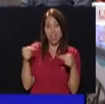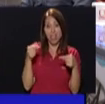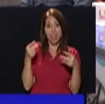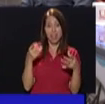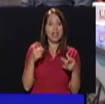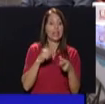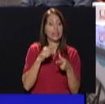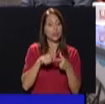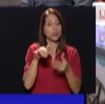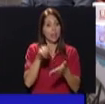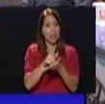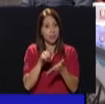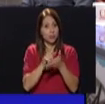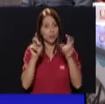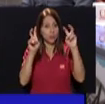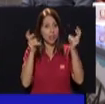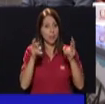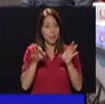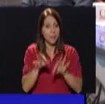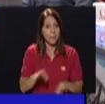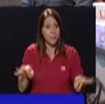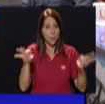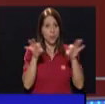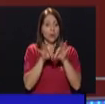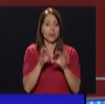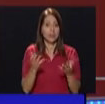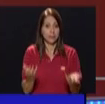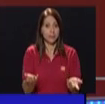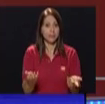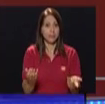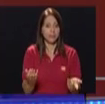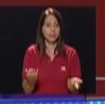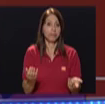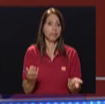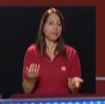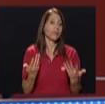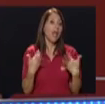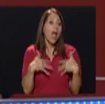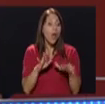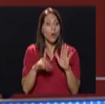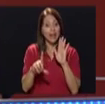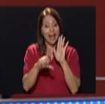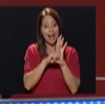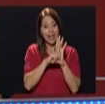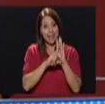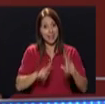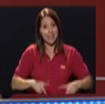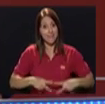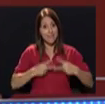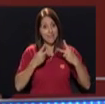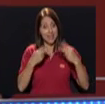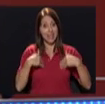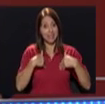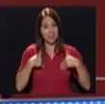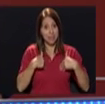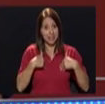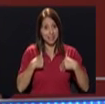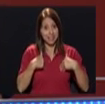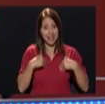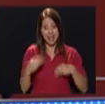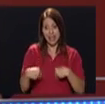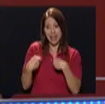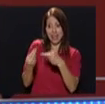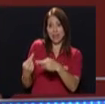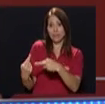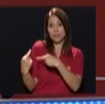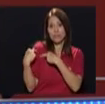consumo humano. Entonces, esto es un tema importante y como les decía, aunque la ley de vida silvestre nos delega en el